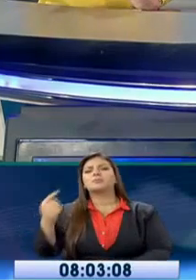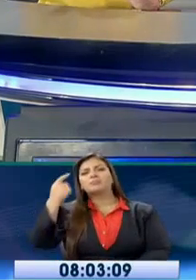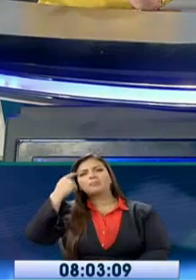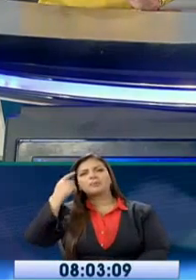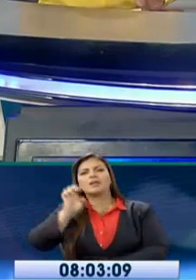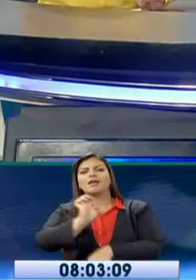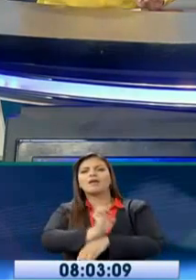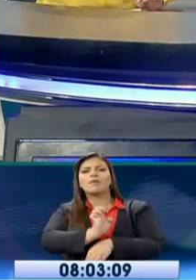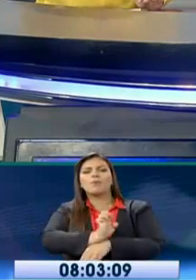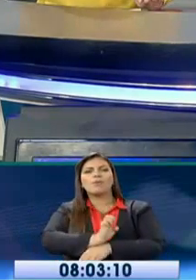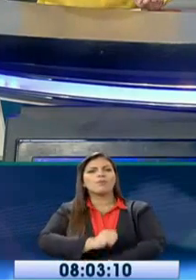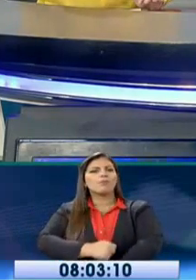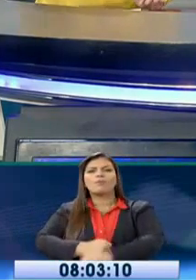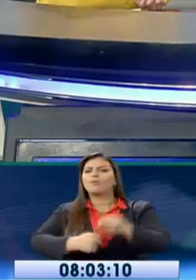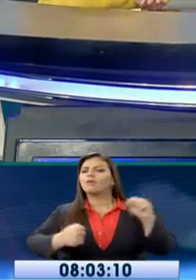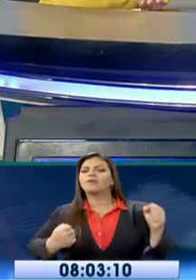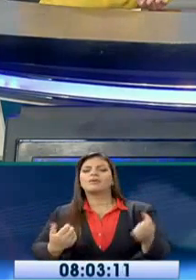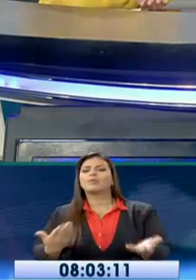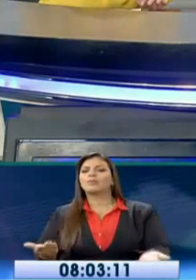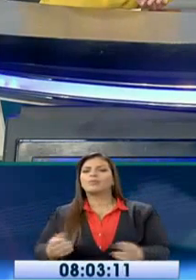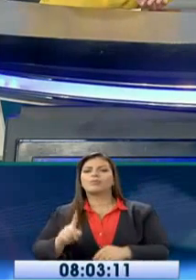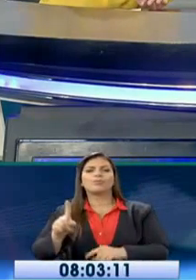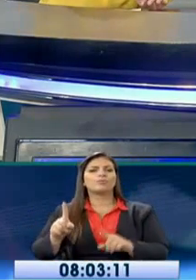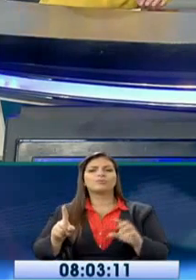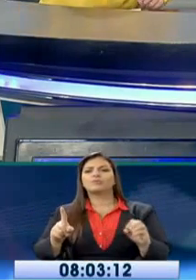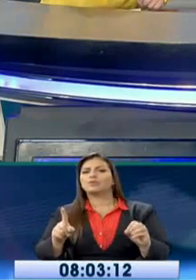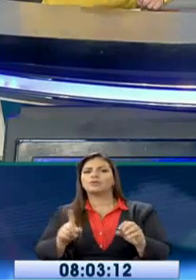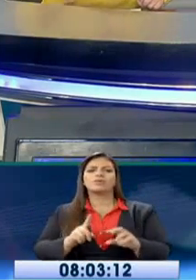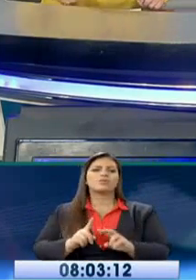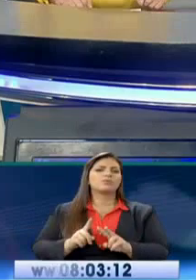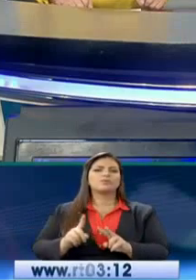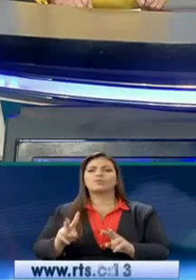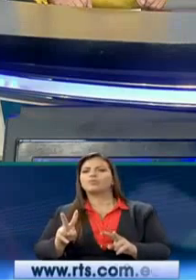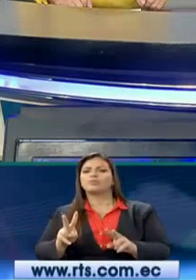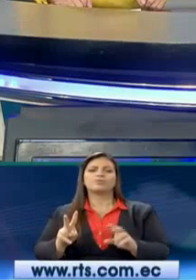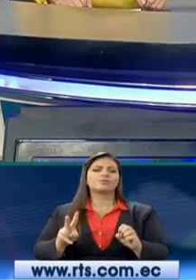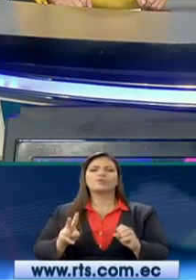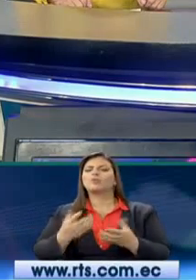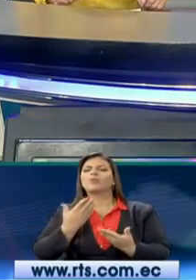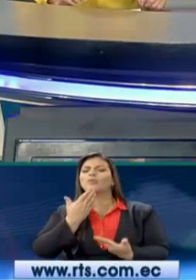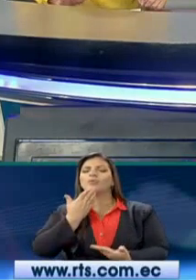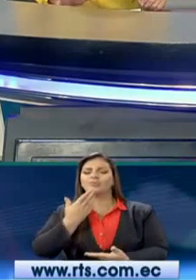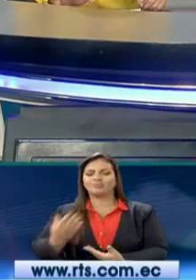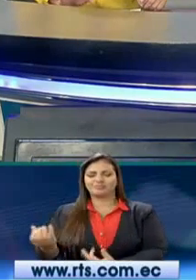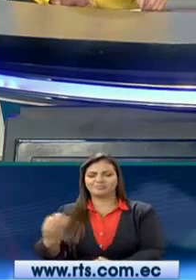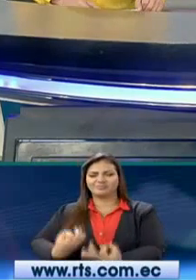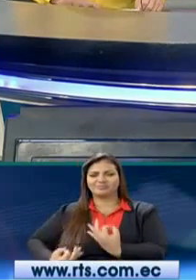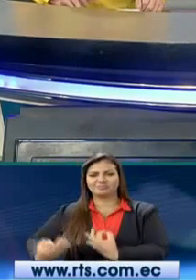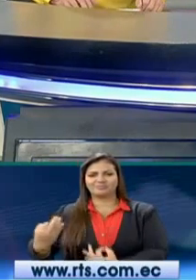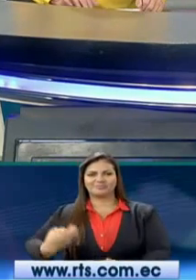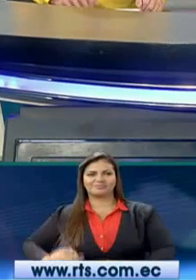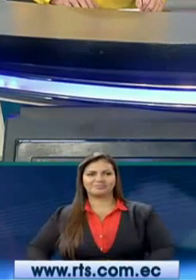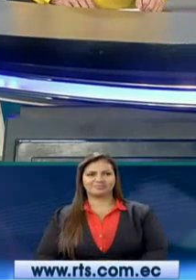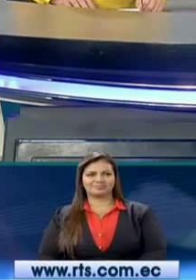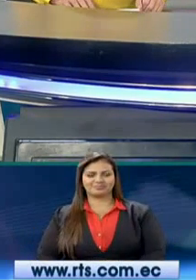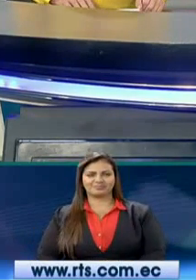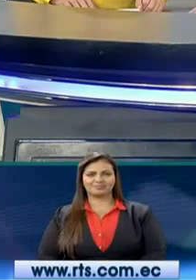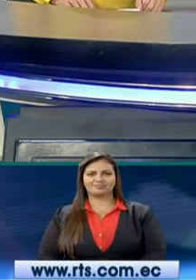Nada, Luxiolita. Aquí es cantando. ¿Cuánto gana Ecuador a Uruguay? O habla o habla. A ver, ahí la quiero ver. Más